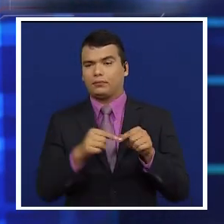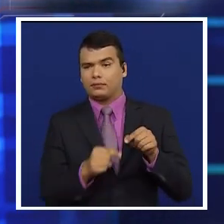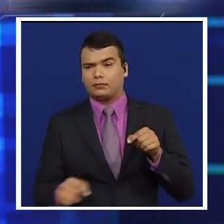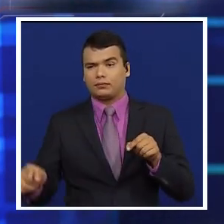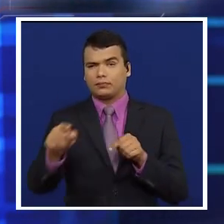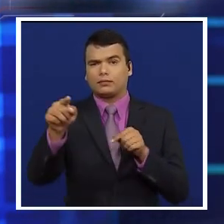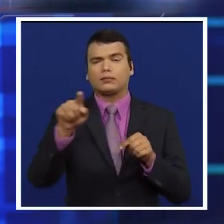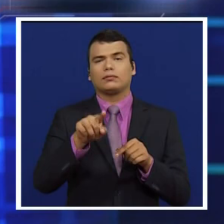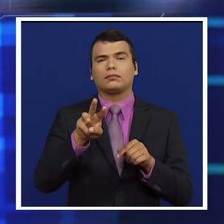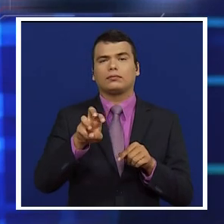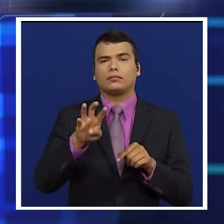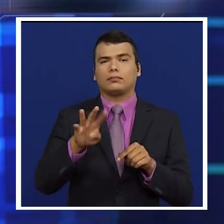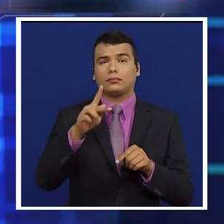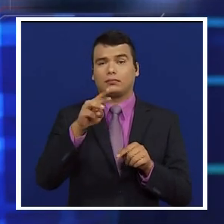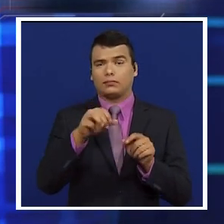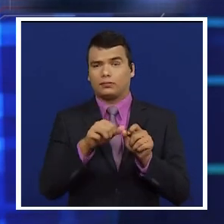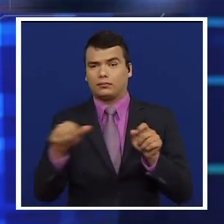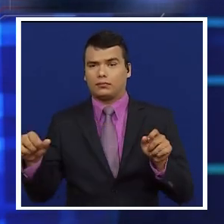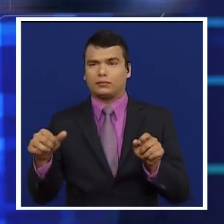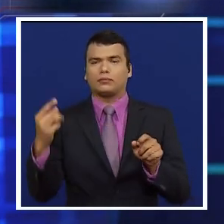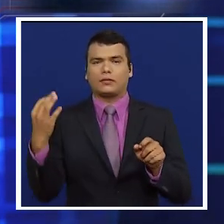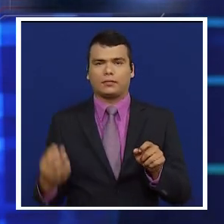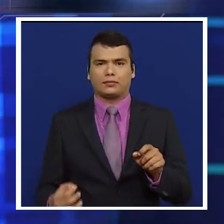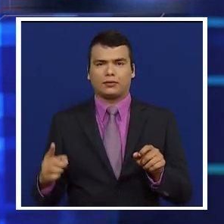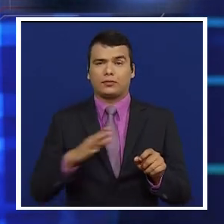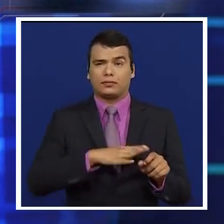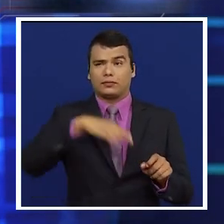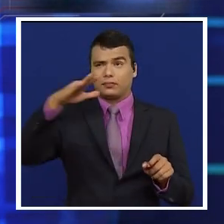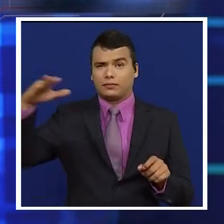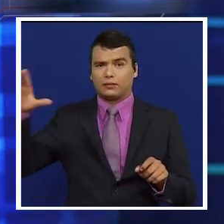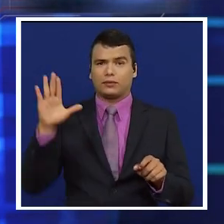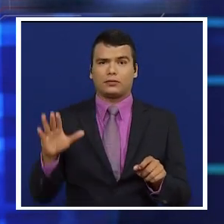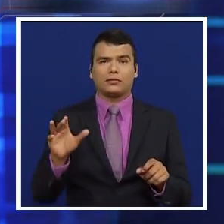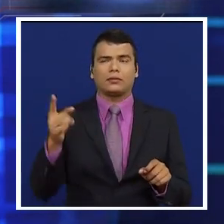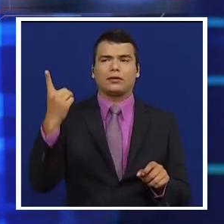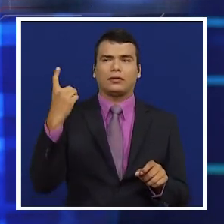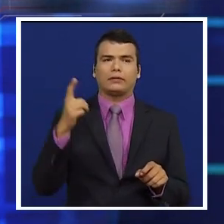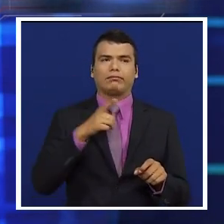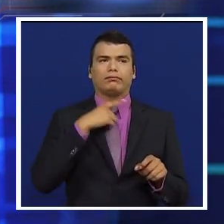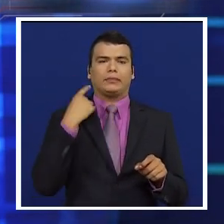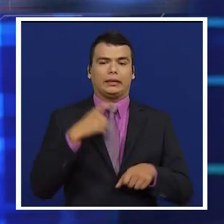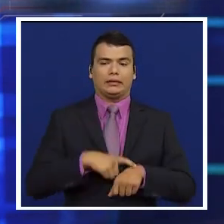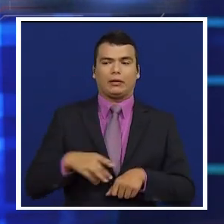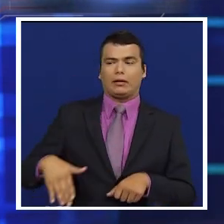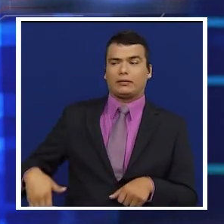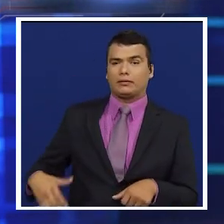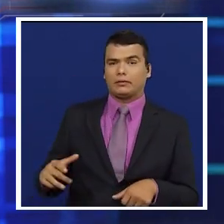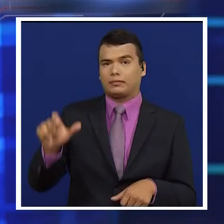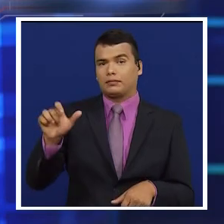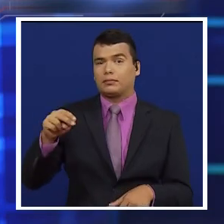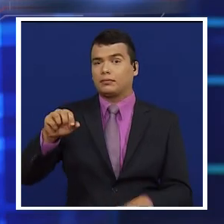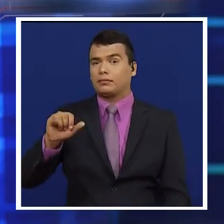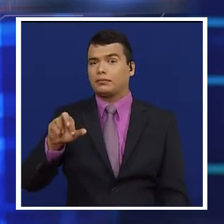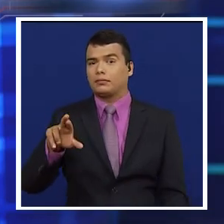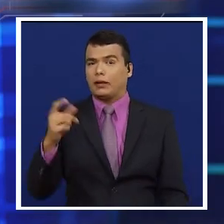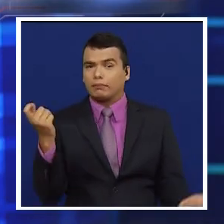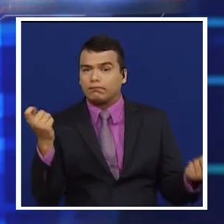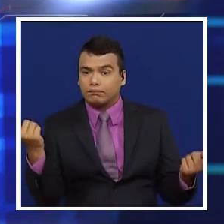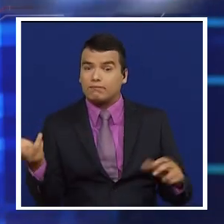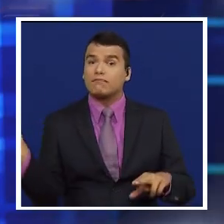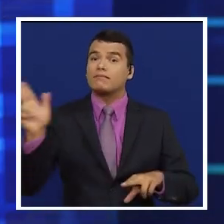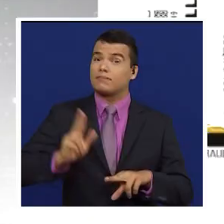premio de alta montaña. Tras perder ayer tiempo frente a Christopher Froome, hoy Nairo Quintana deberá atacar en la